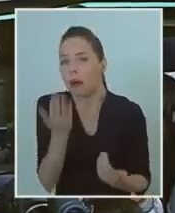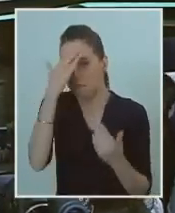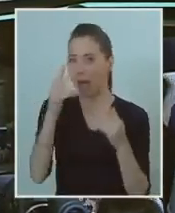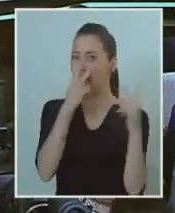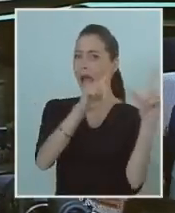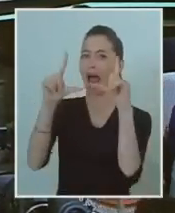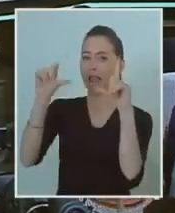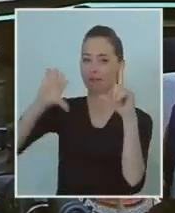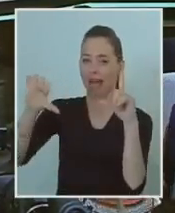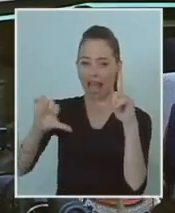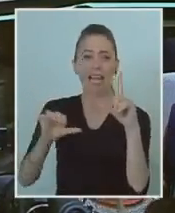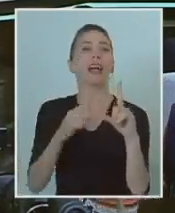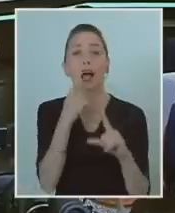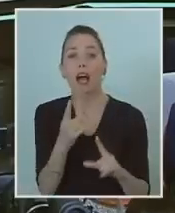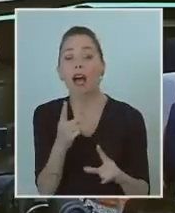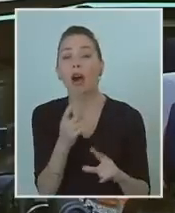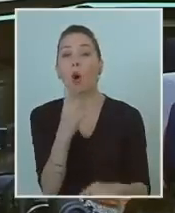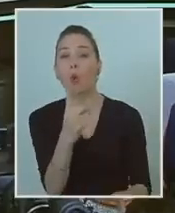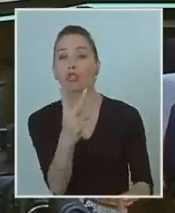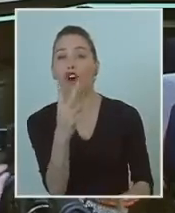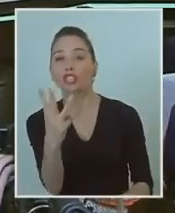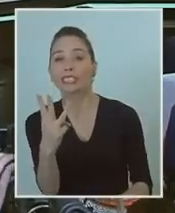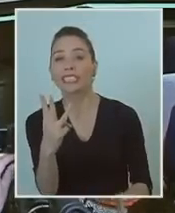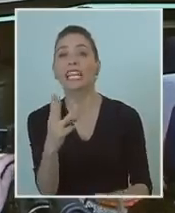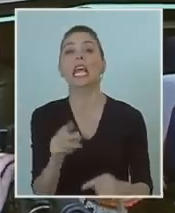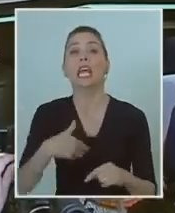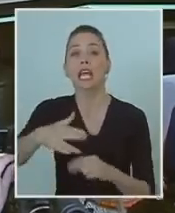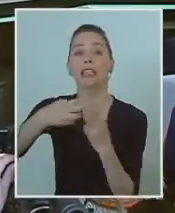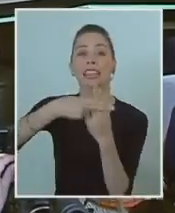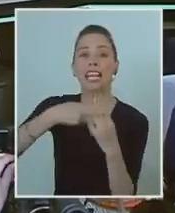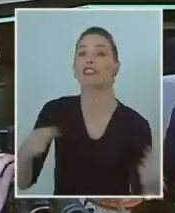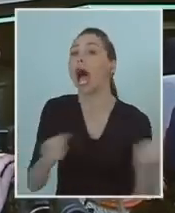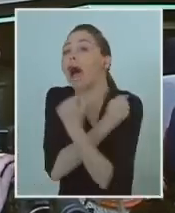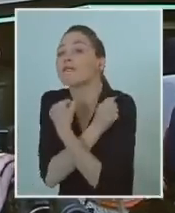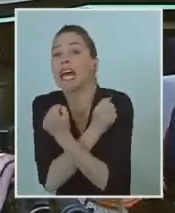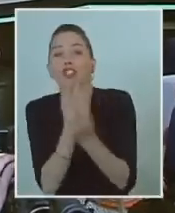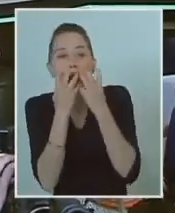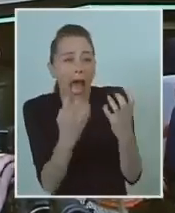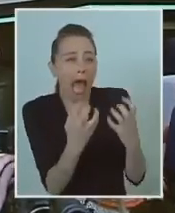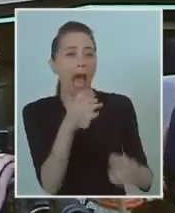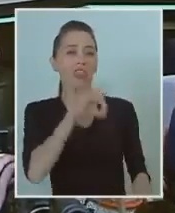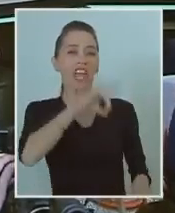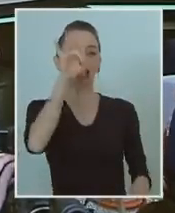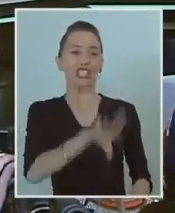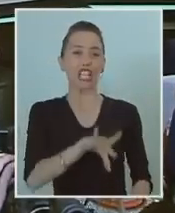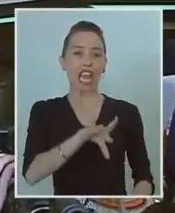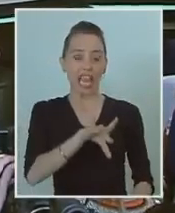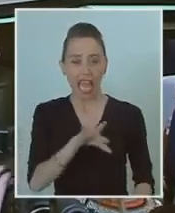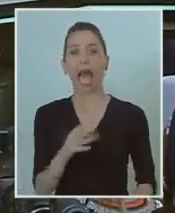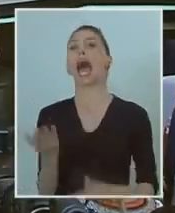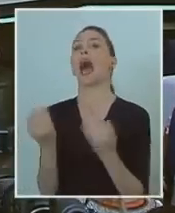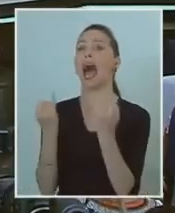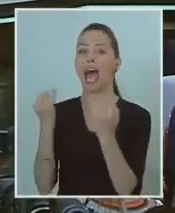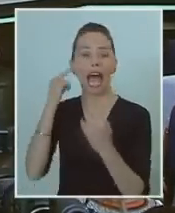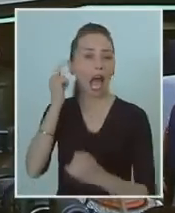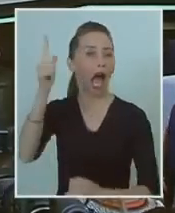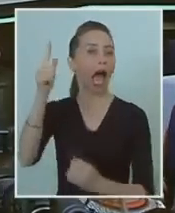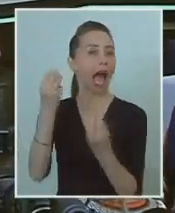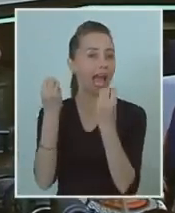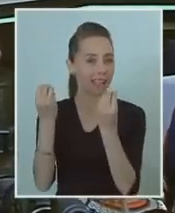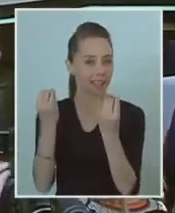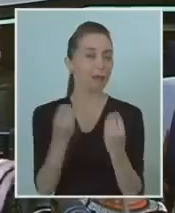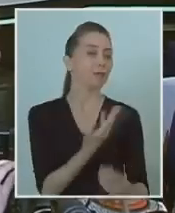mal parados, les digo al tiro. Ahora sí. Un, dos, tres. Se viene la Teletón, el abrazo. Ahí sí que sí, adelante. Perfecto.